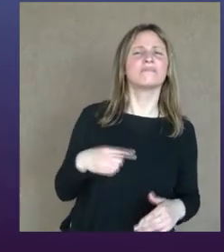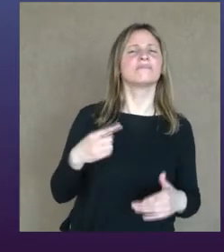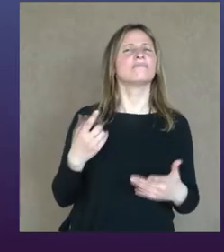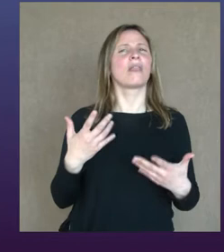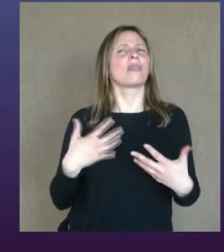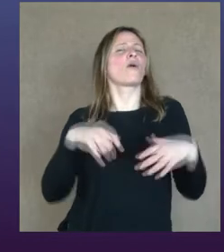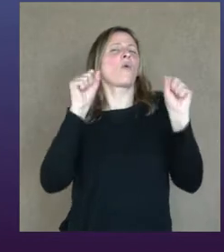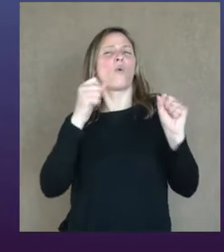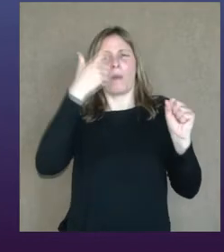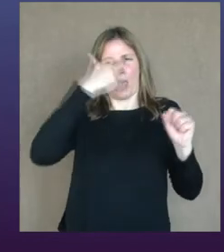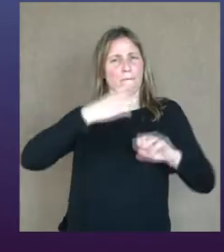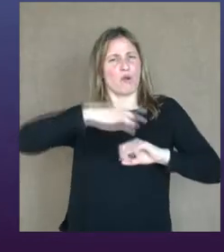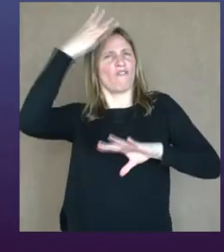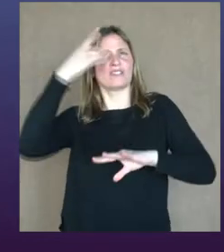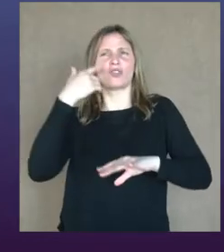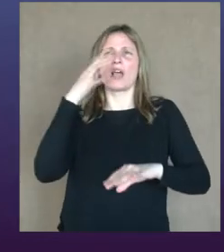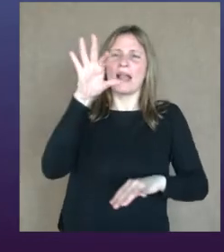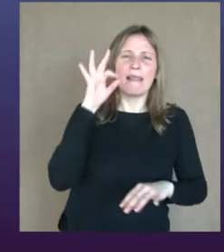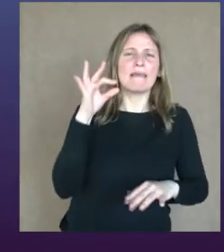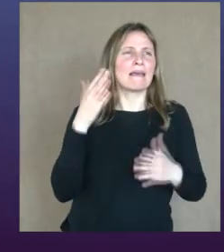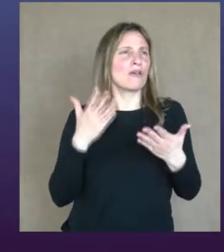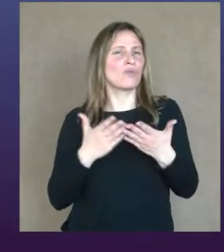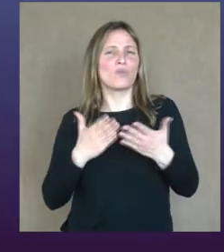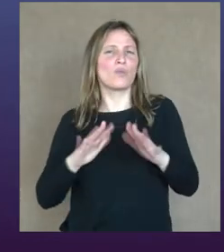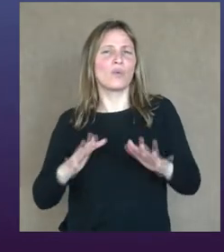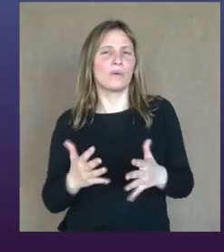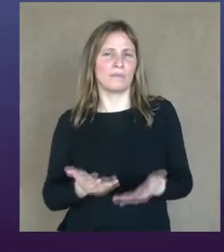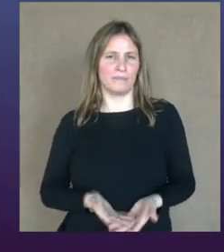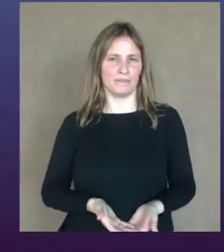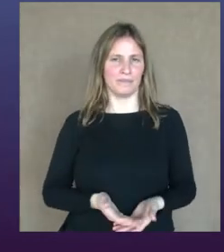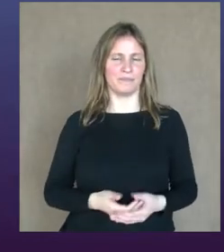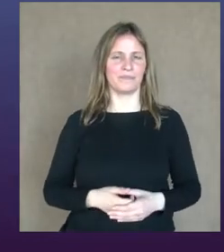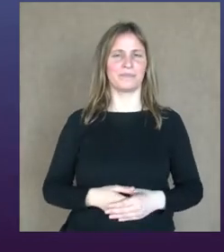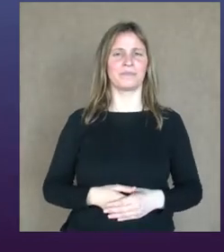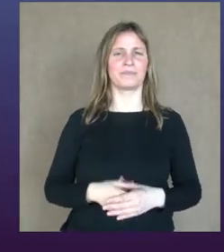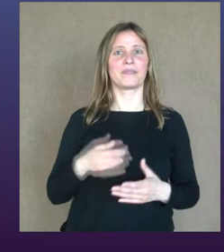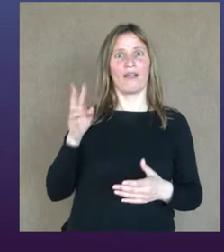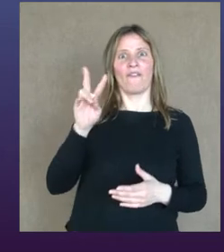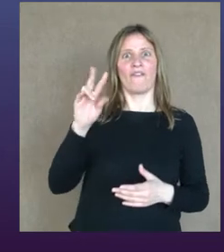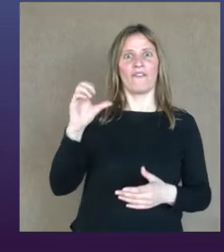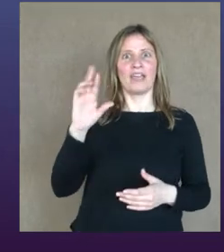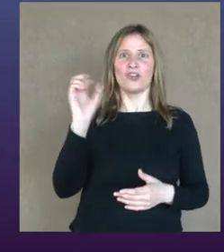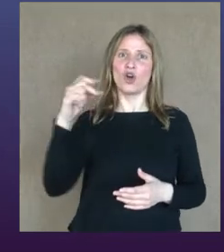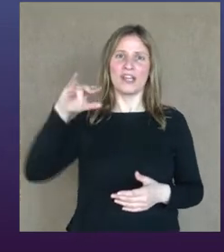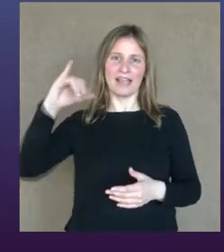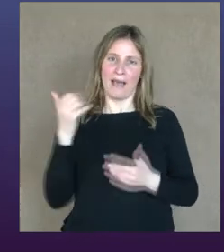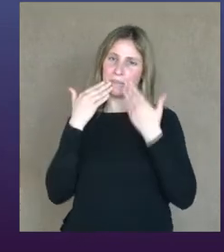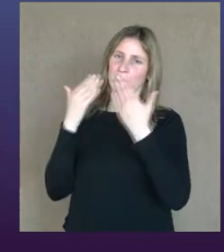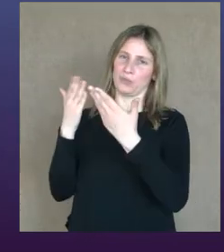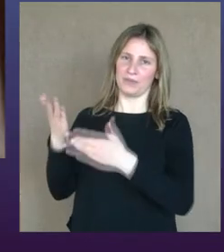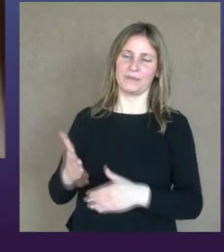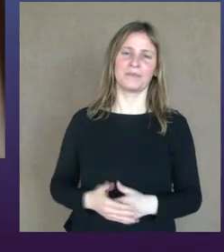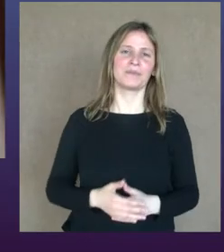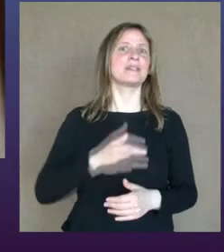descubrimiento de la profesión? ¿O qué las llevó a descubrir este universo y esta profesión? Verónica, empiezo contigo.